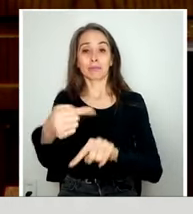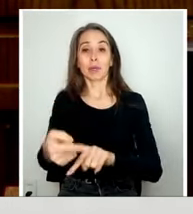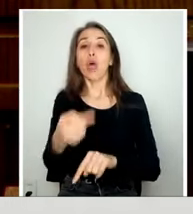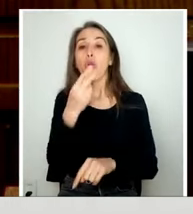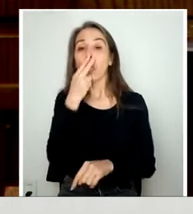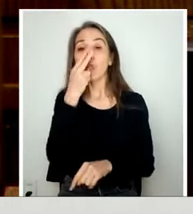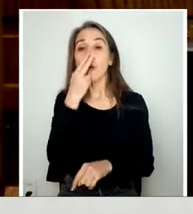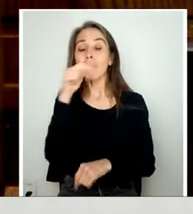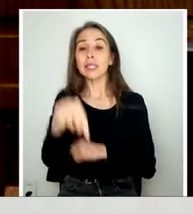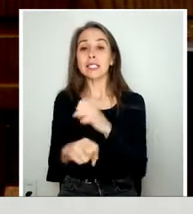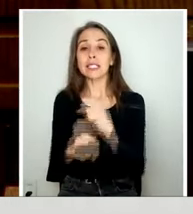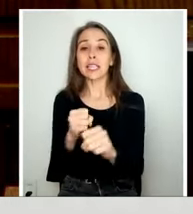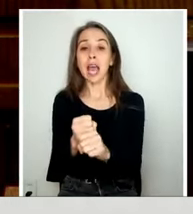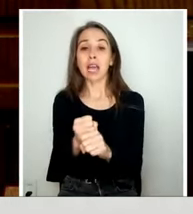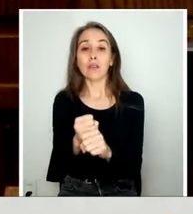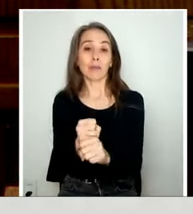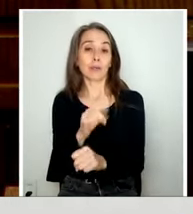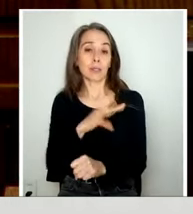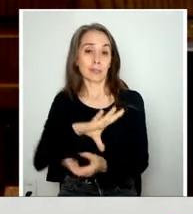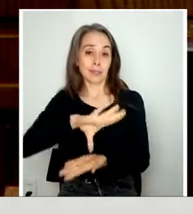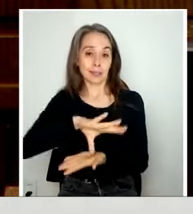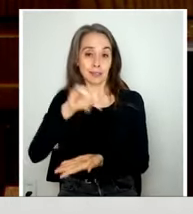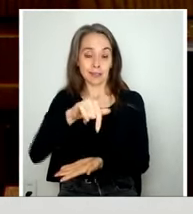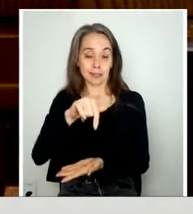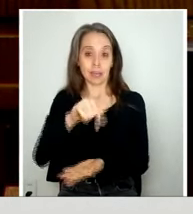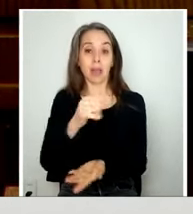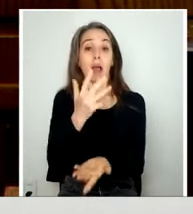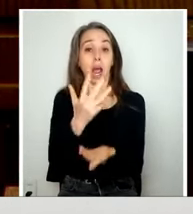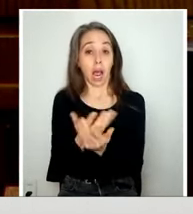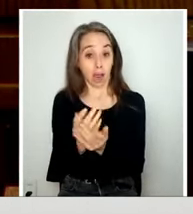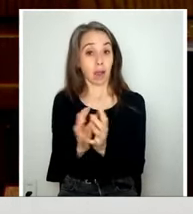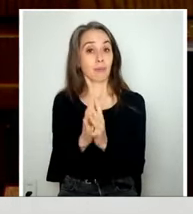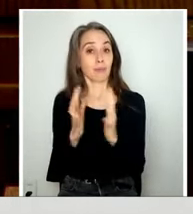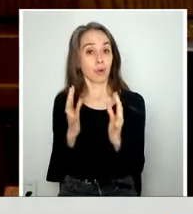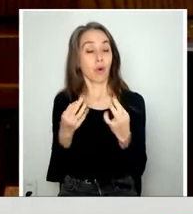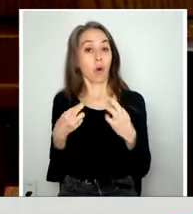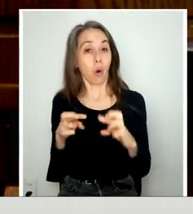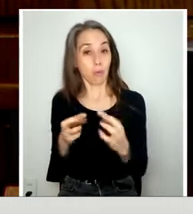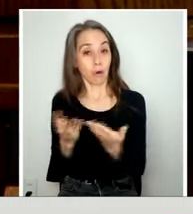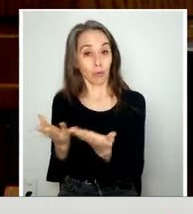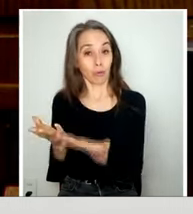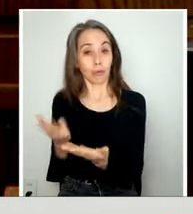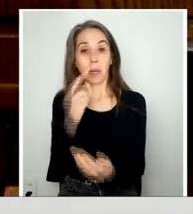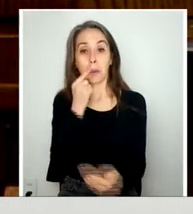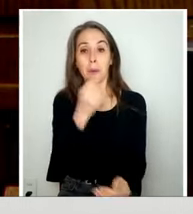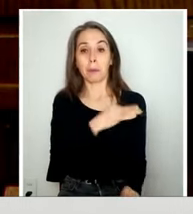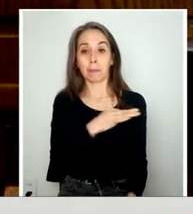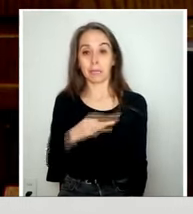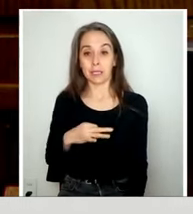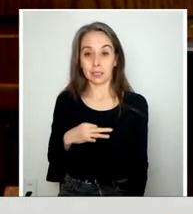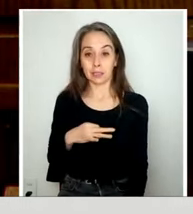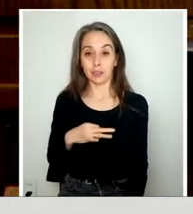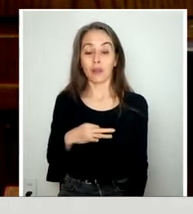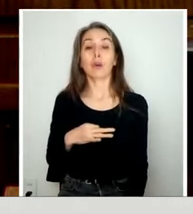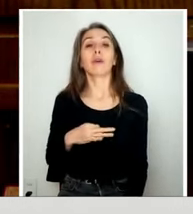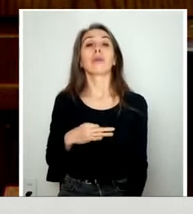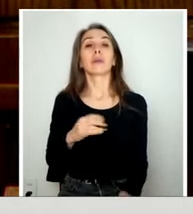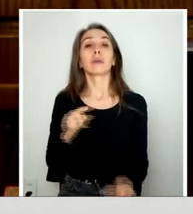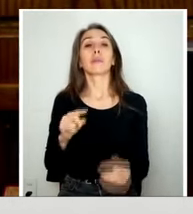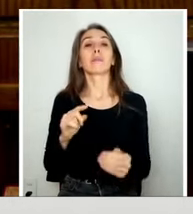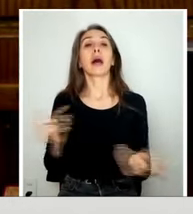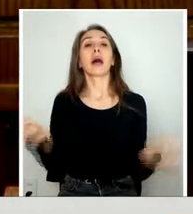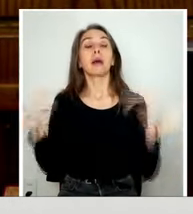año en nuestro país Tenemos una gran oportunidad estimado ministro de celebrar el deporte como